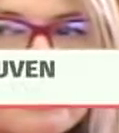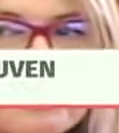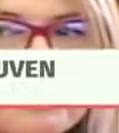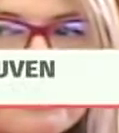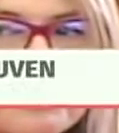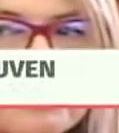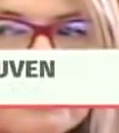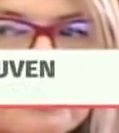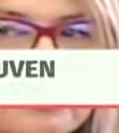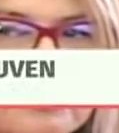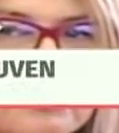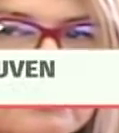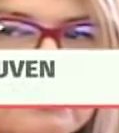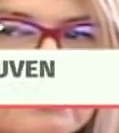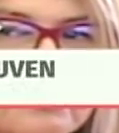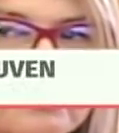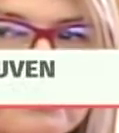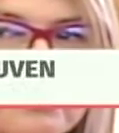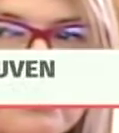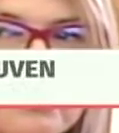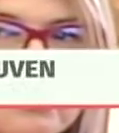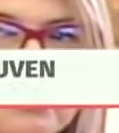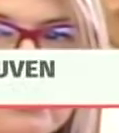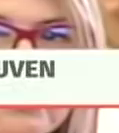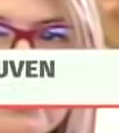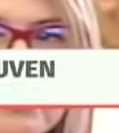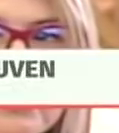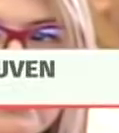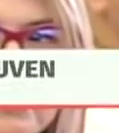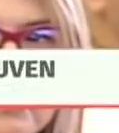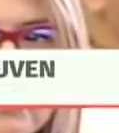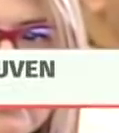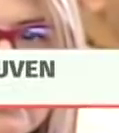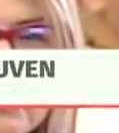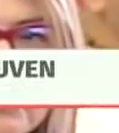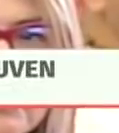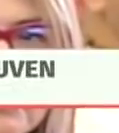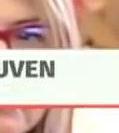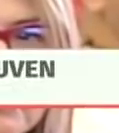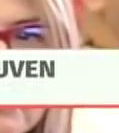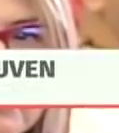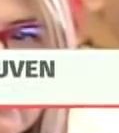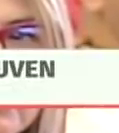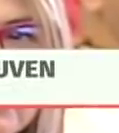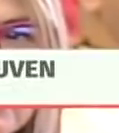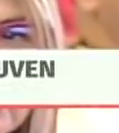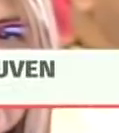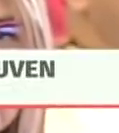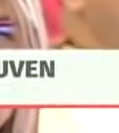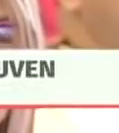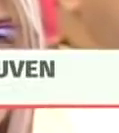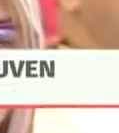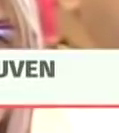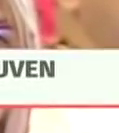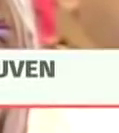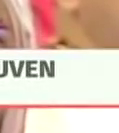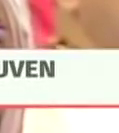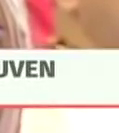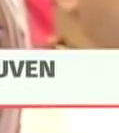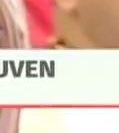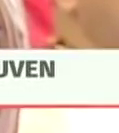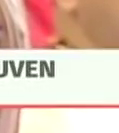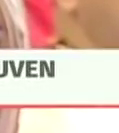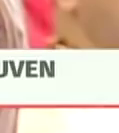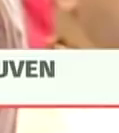Anigua ya. Spura, guapo en jatente, tu parica, aisha en pie